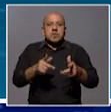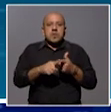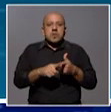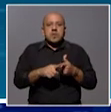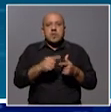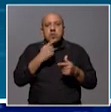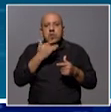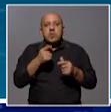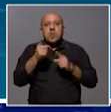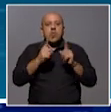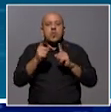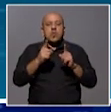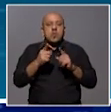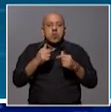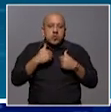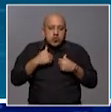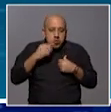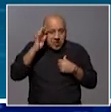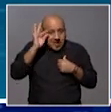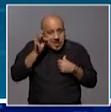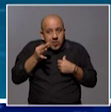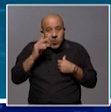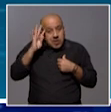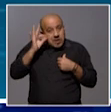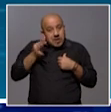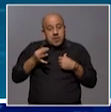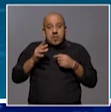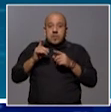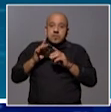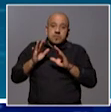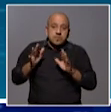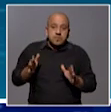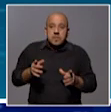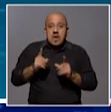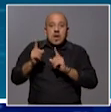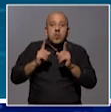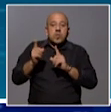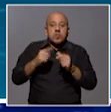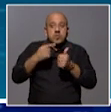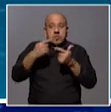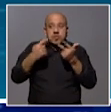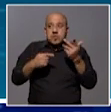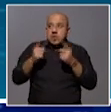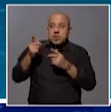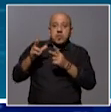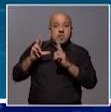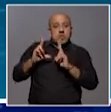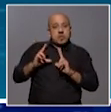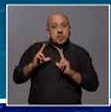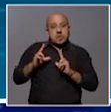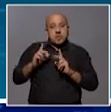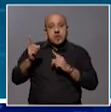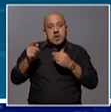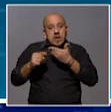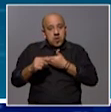algunos nombramientos yo creo que son digamos son algunos hechos que nos da la pauta de que